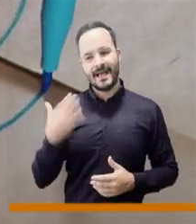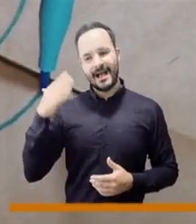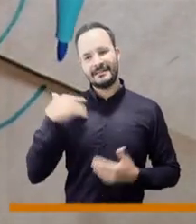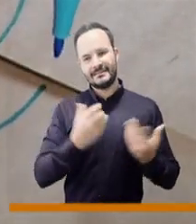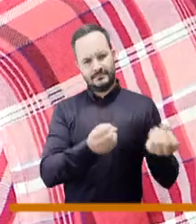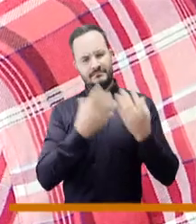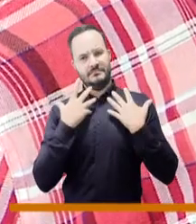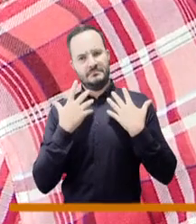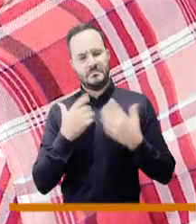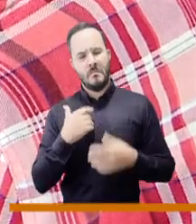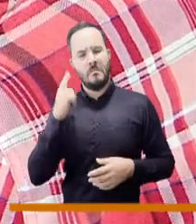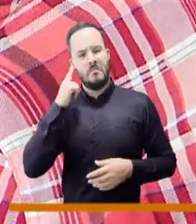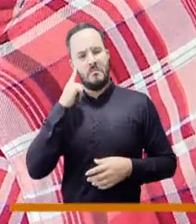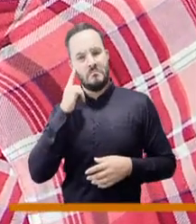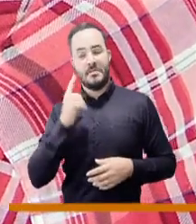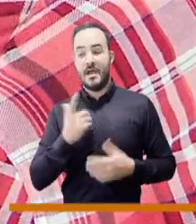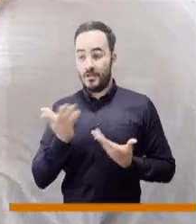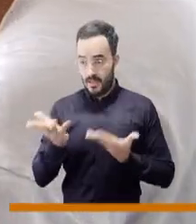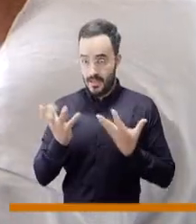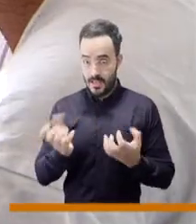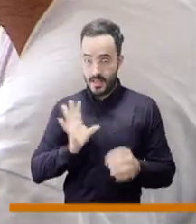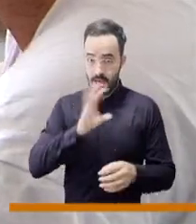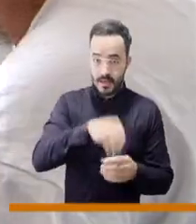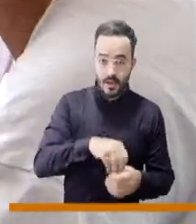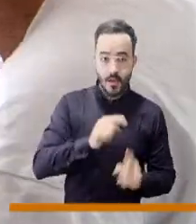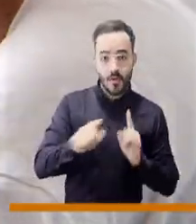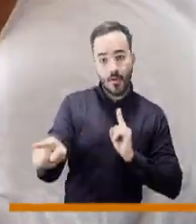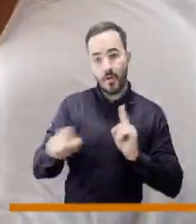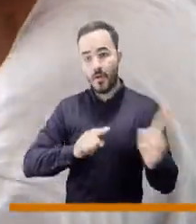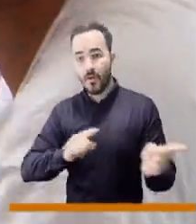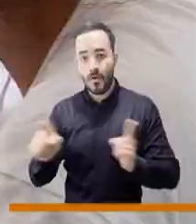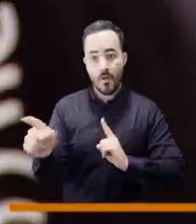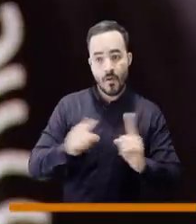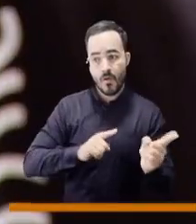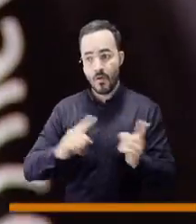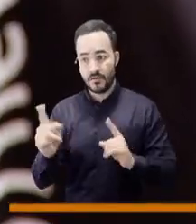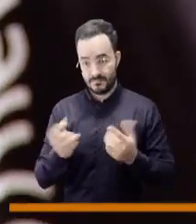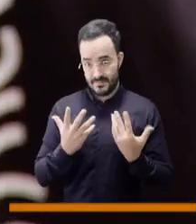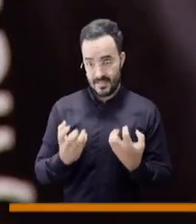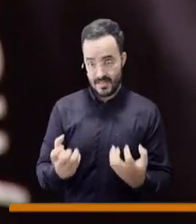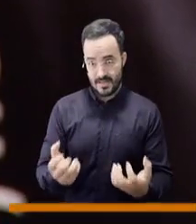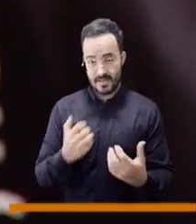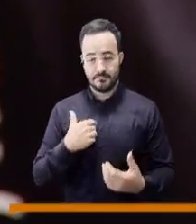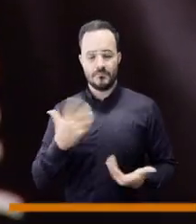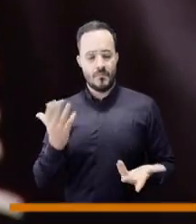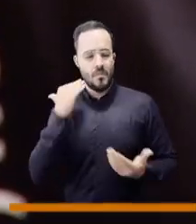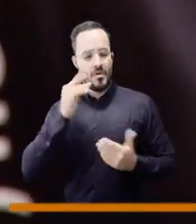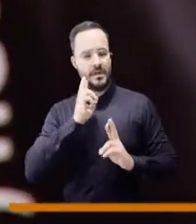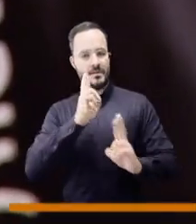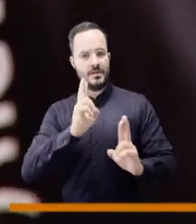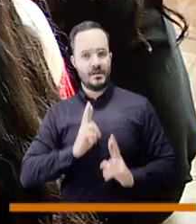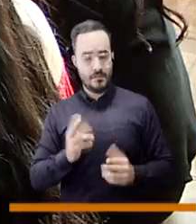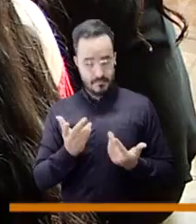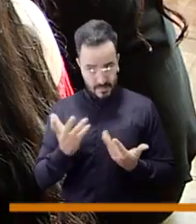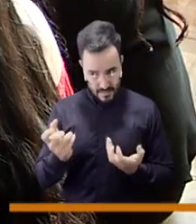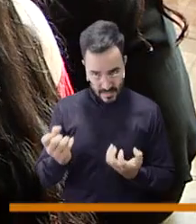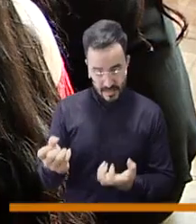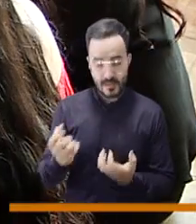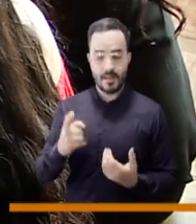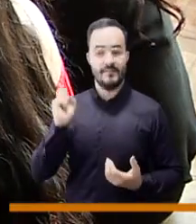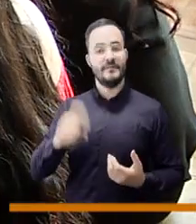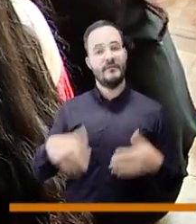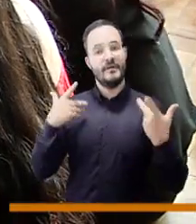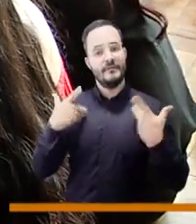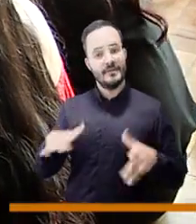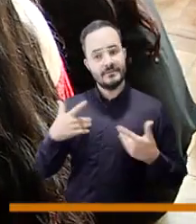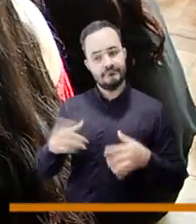para ubicarnos en un lugar en la sociedad y que fuéramos reconocidas como mujeres, teníamos que